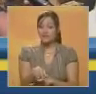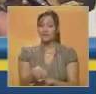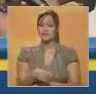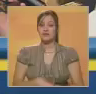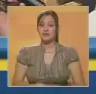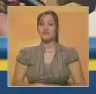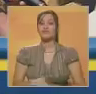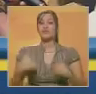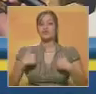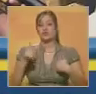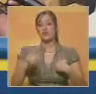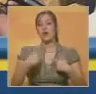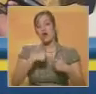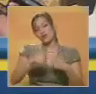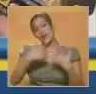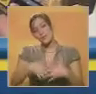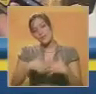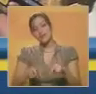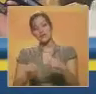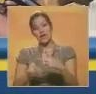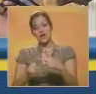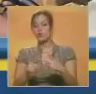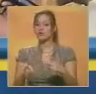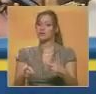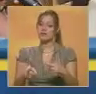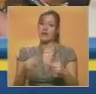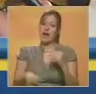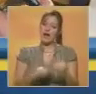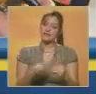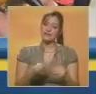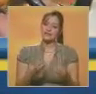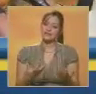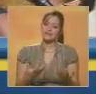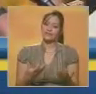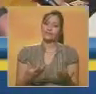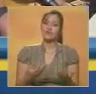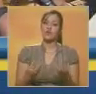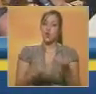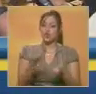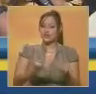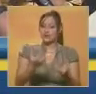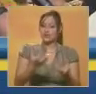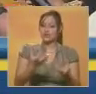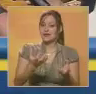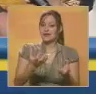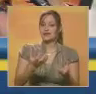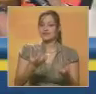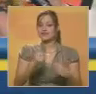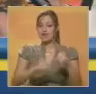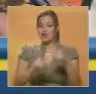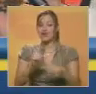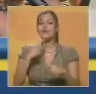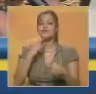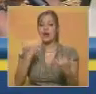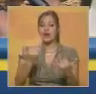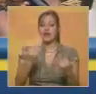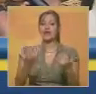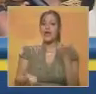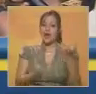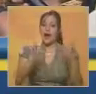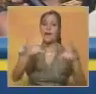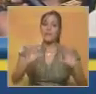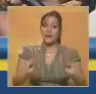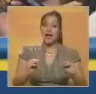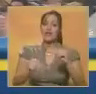bueno se afectó también la empresa PR de Venezuela fabricante de utensilio de cocina y Bueno ahorita estamos en la labores deción conjuntamente con los